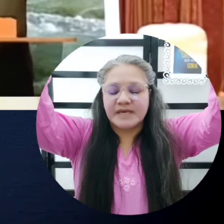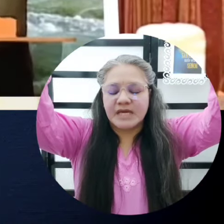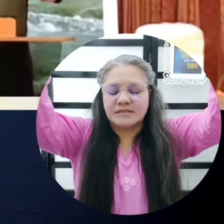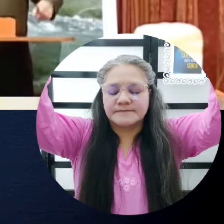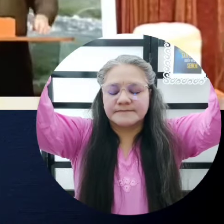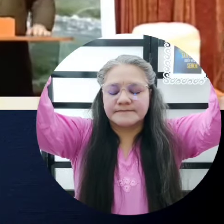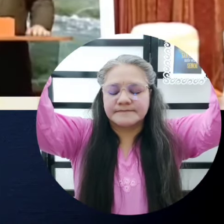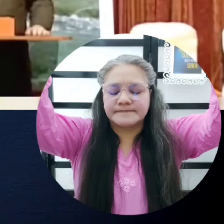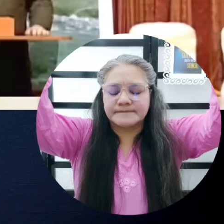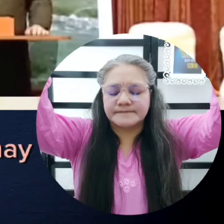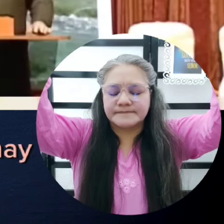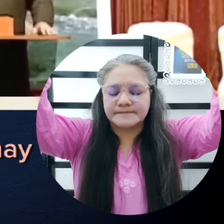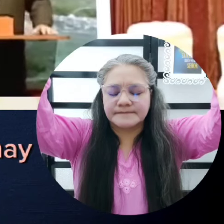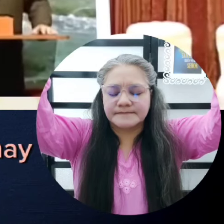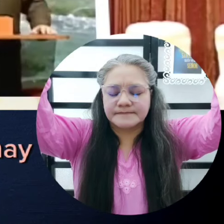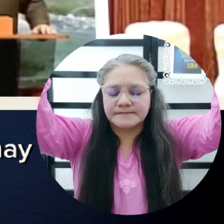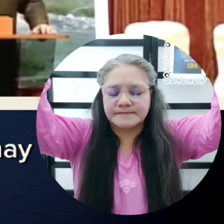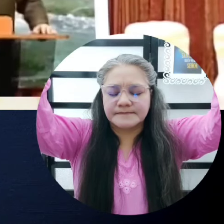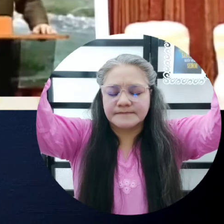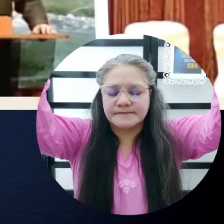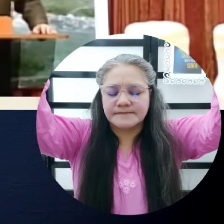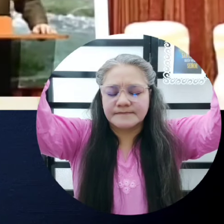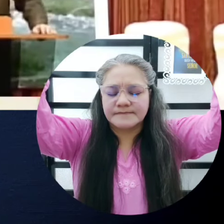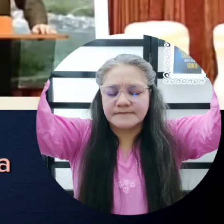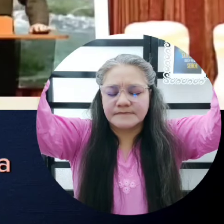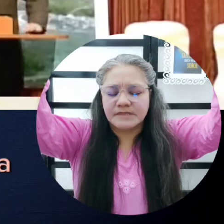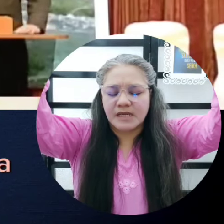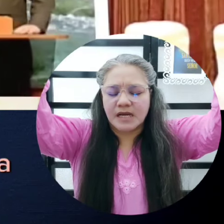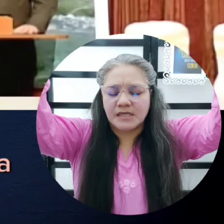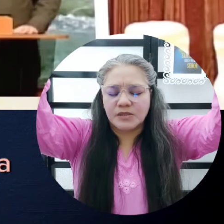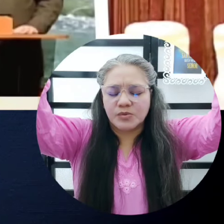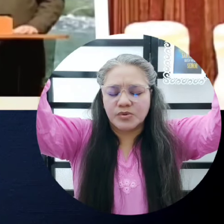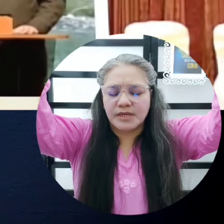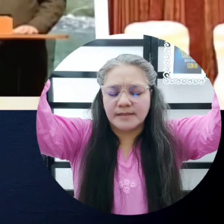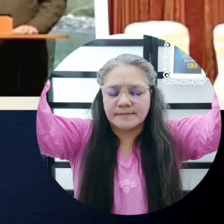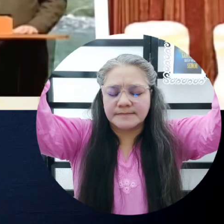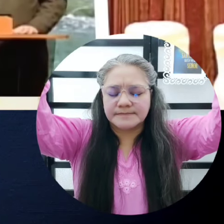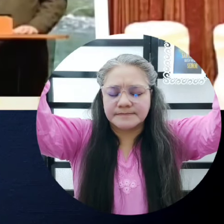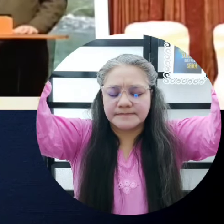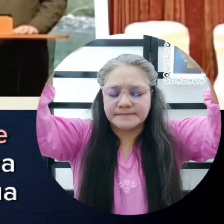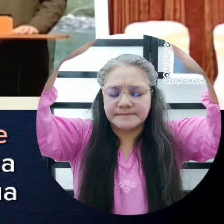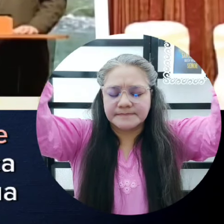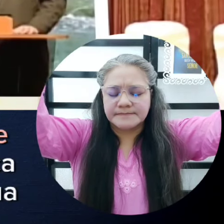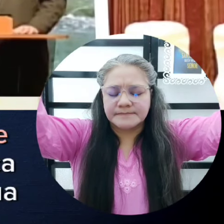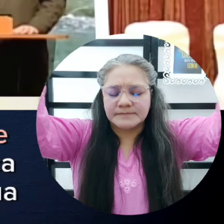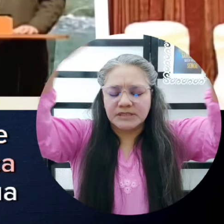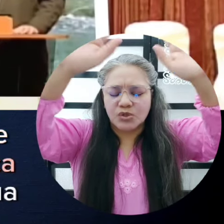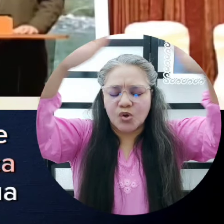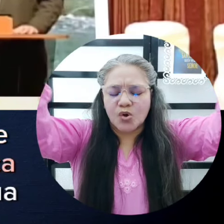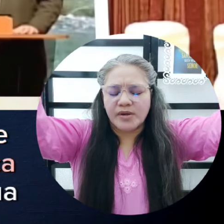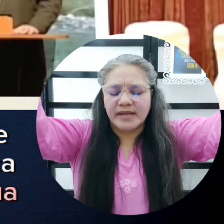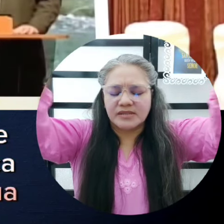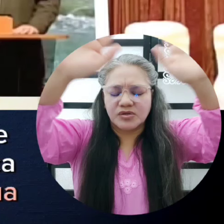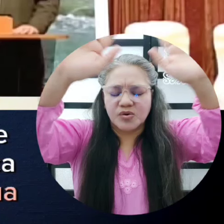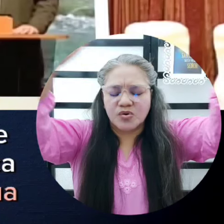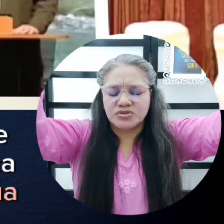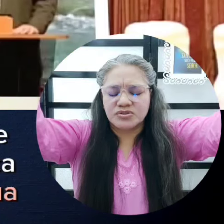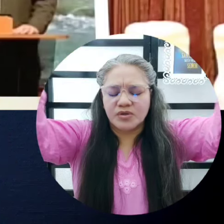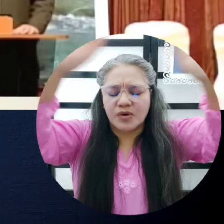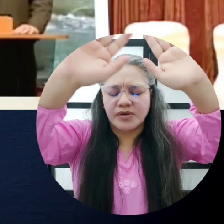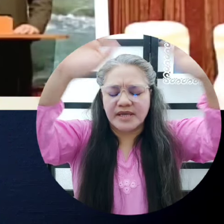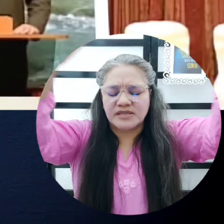soledad, donde no hay agua, en la roca, Dios hace que la roca